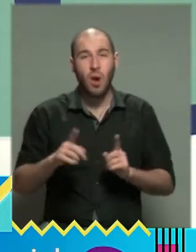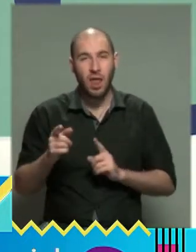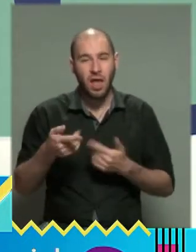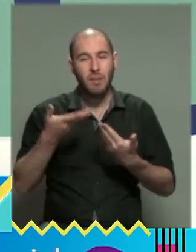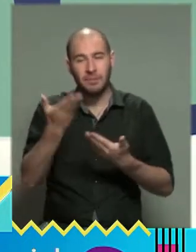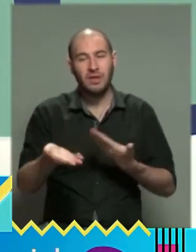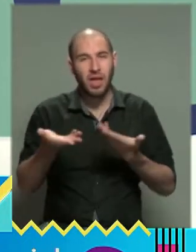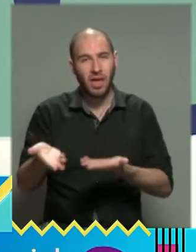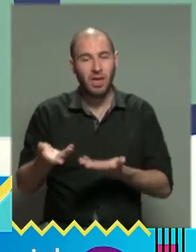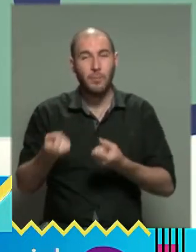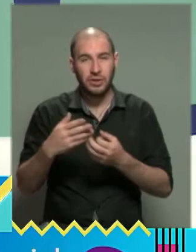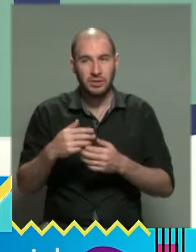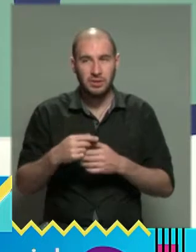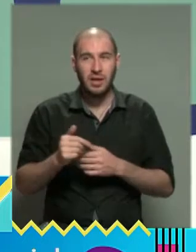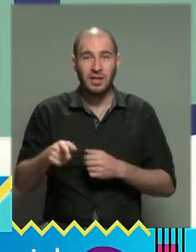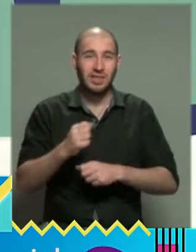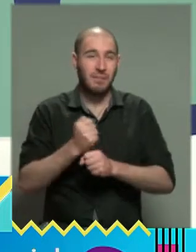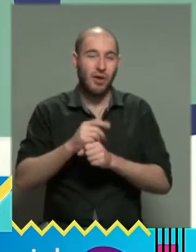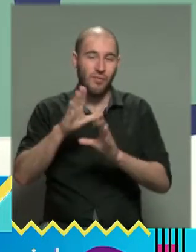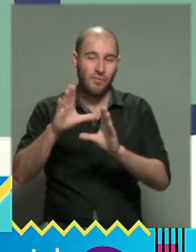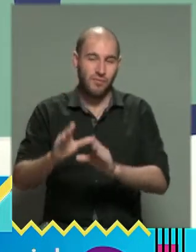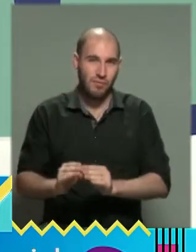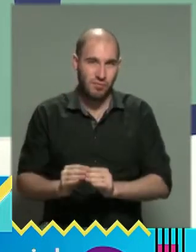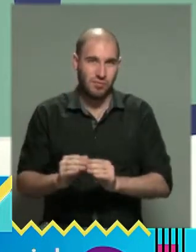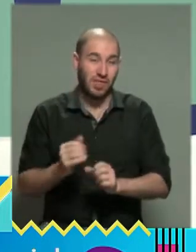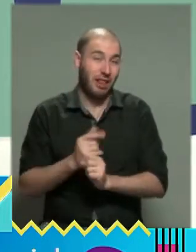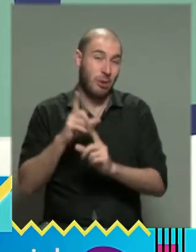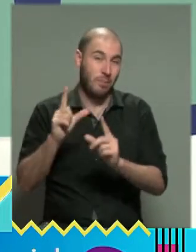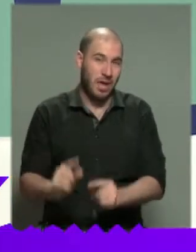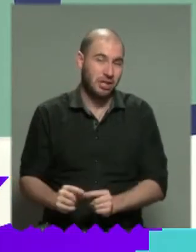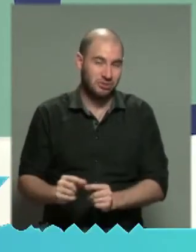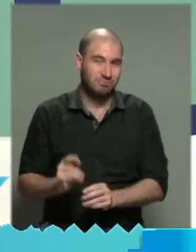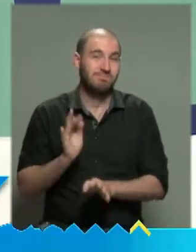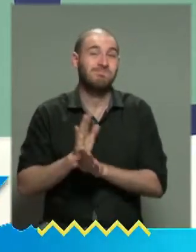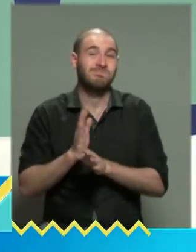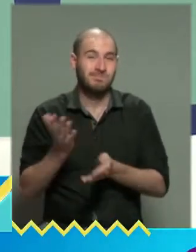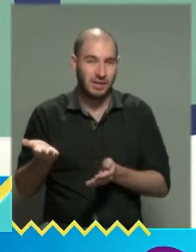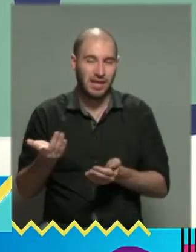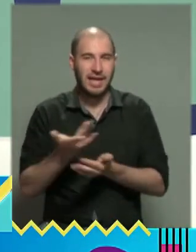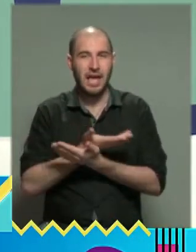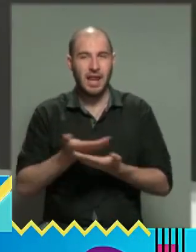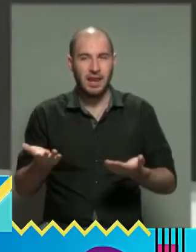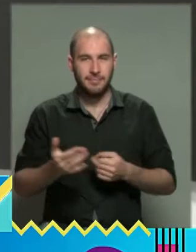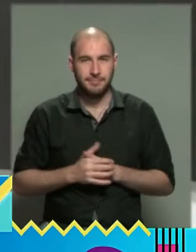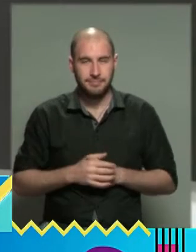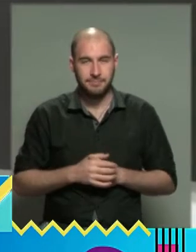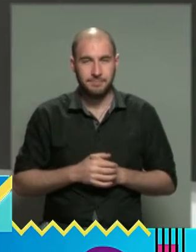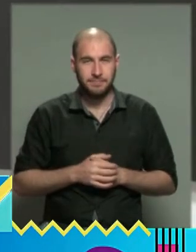asistir a las personas porque cada vez tienen menos trabajo. Y menos trabajo es, en general,